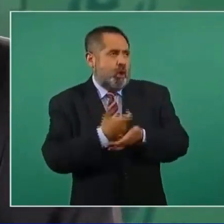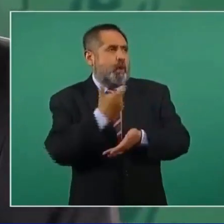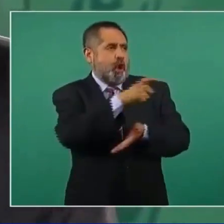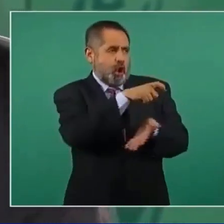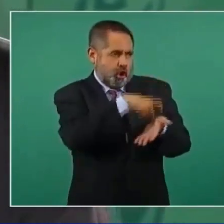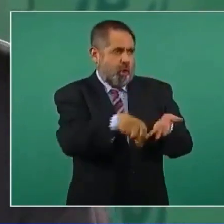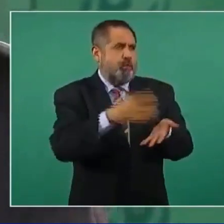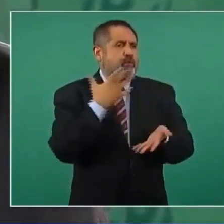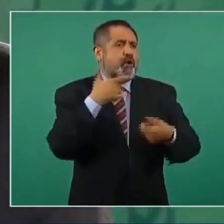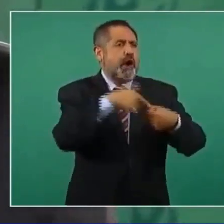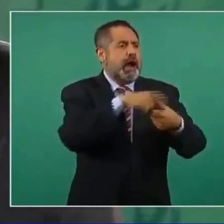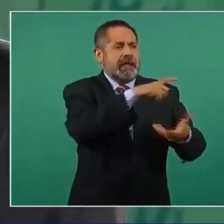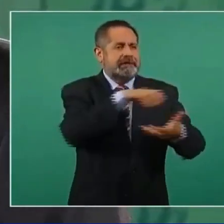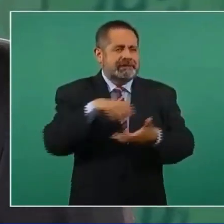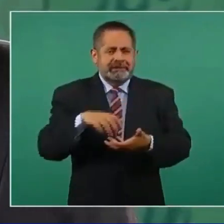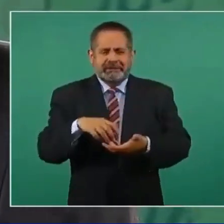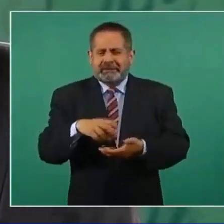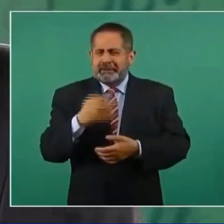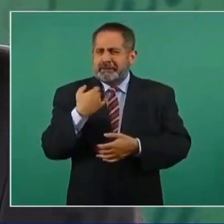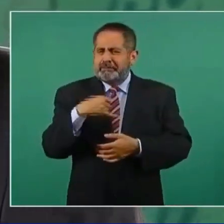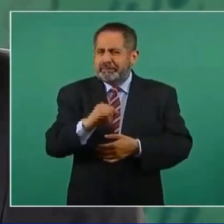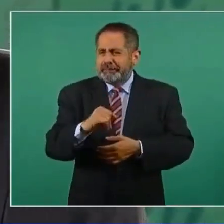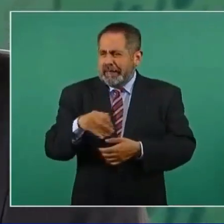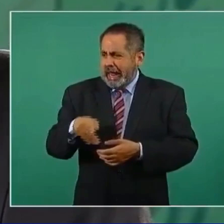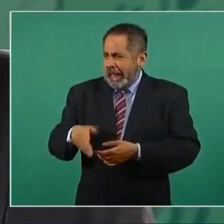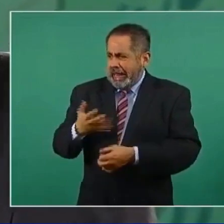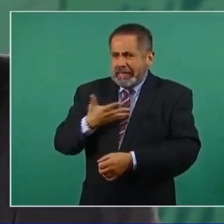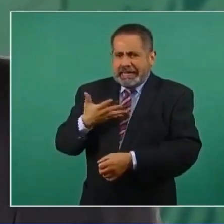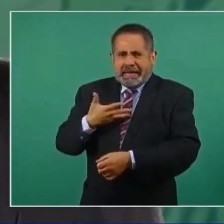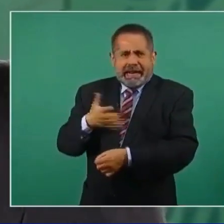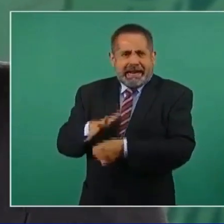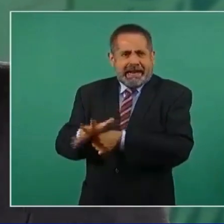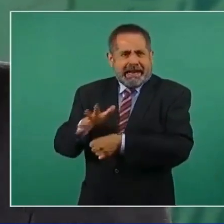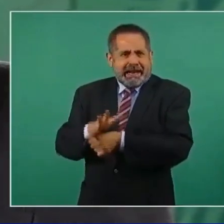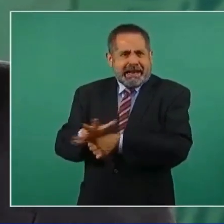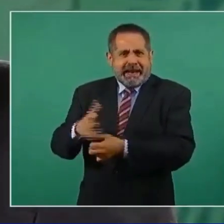Un absurdo por completo.